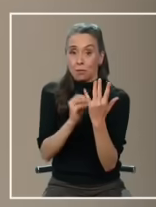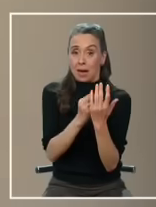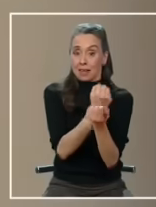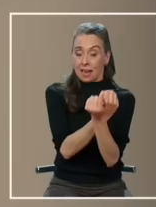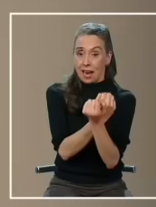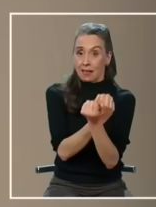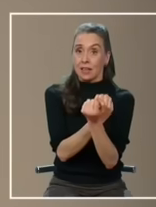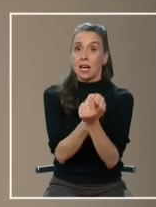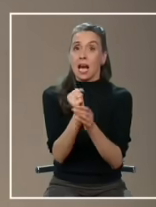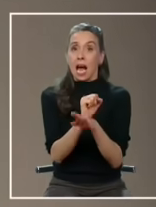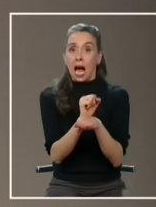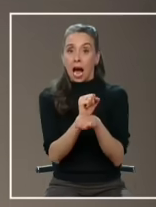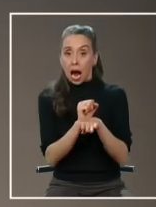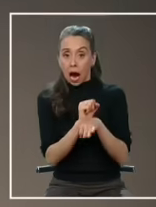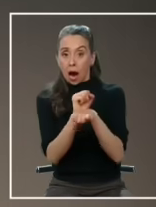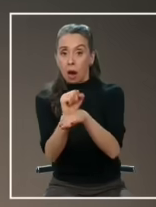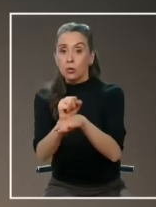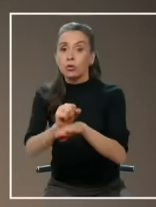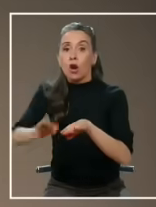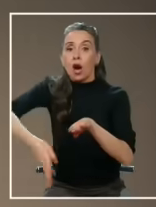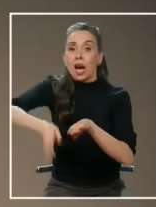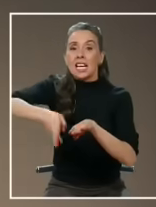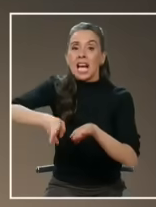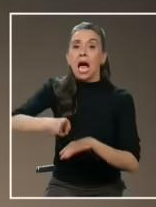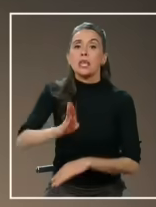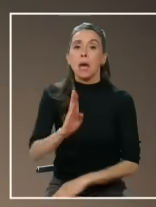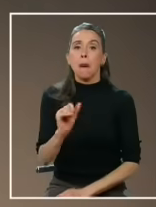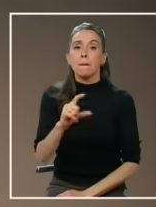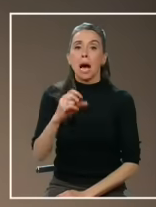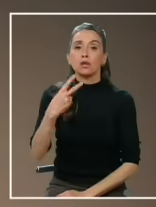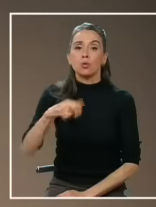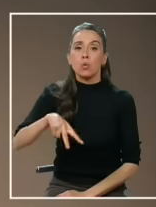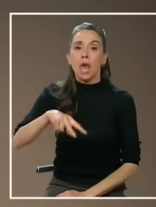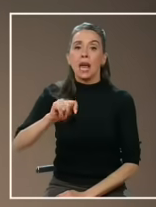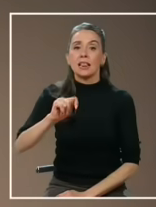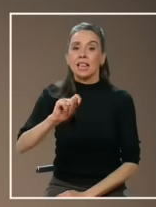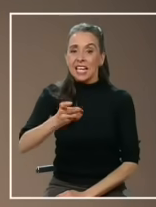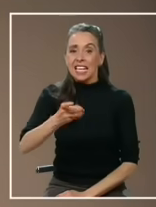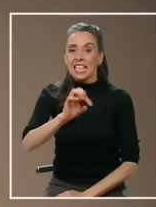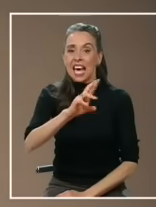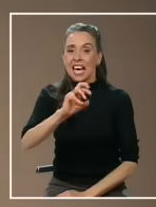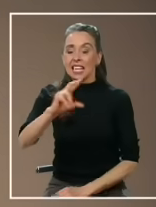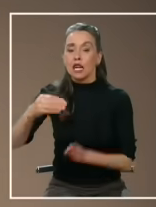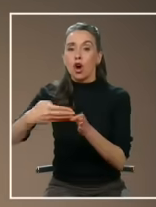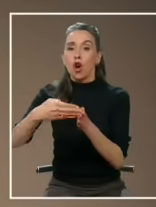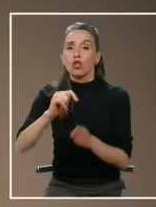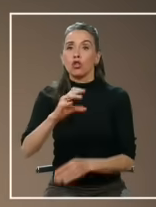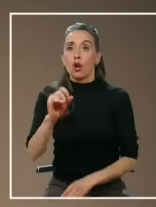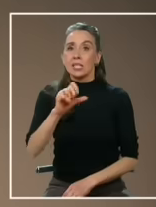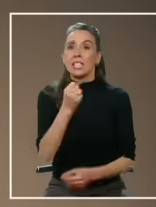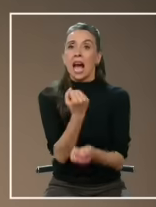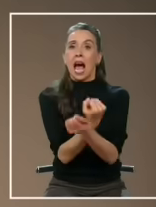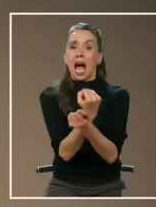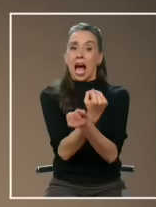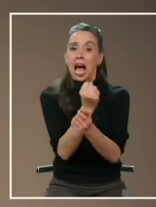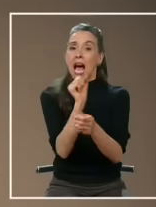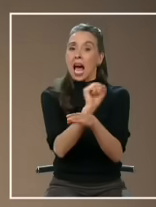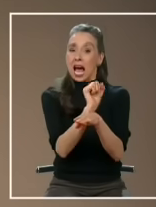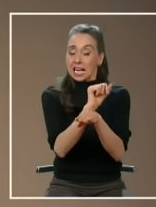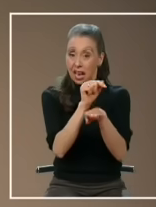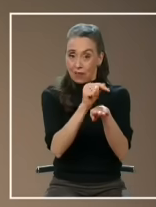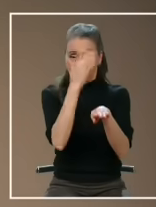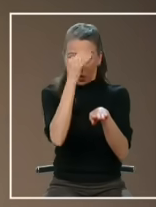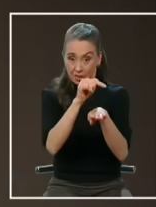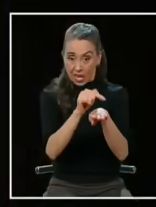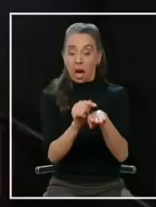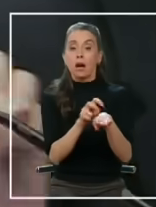policiales llegó en el carro hasta la calle Bascuñán Guerrero con Toesca. El día de los hechos, esta patrulla ECO debía cumplir